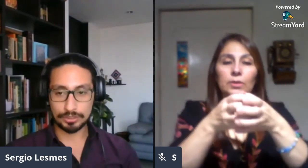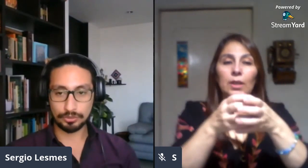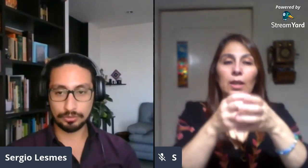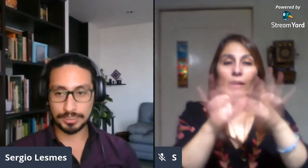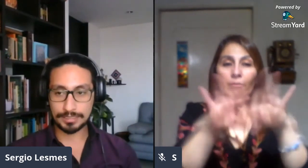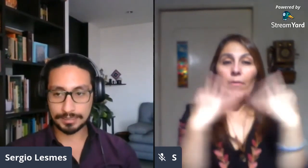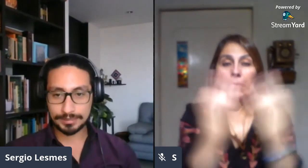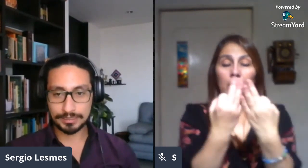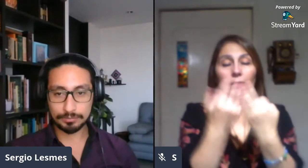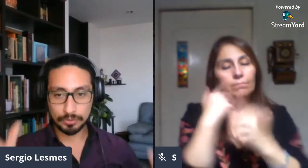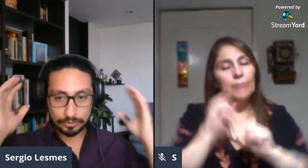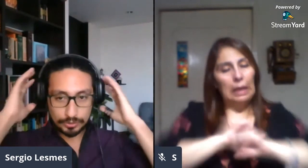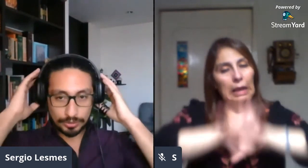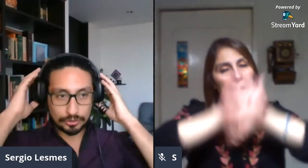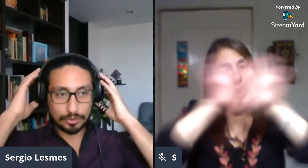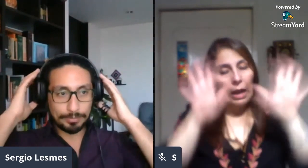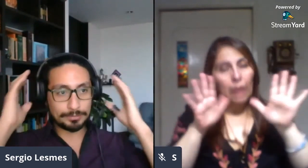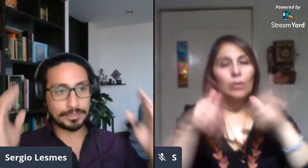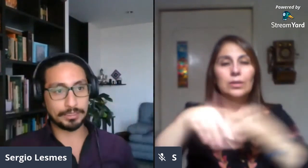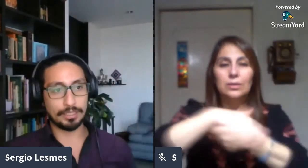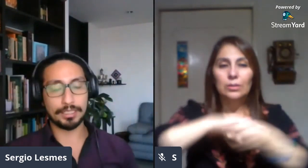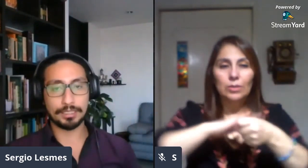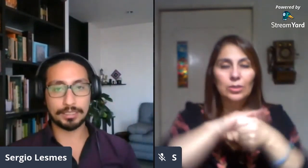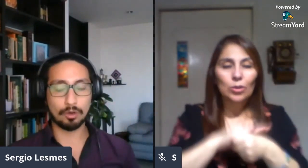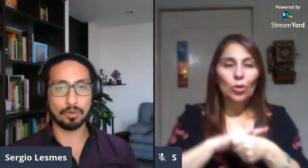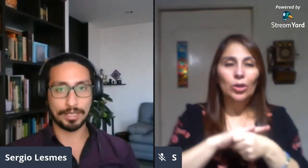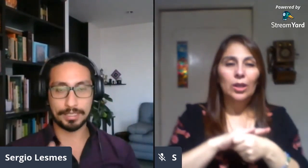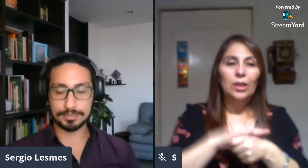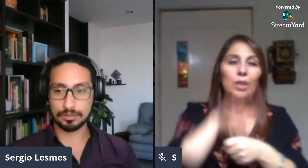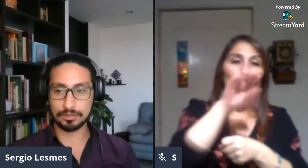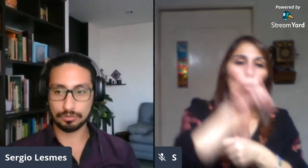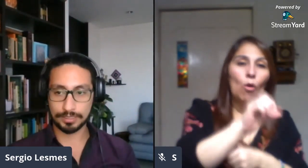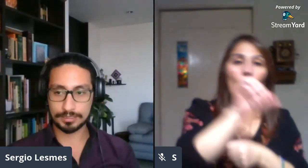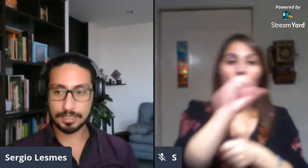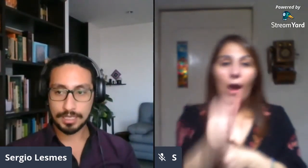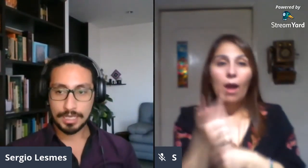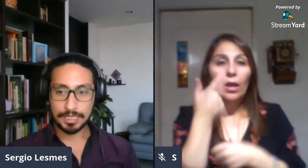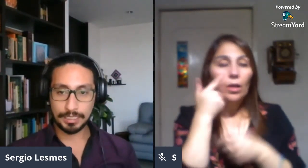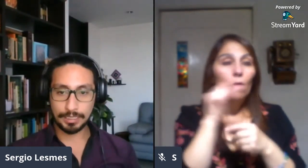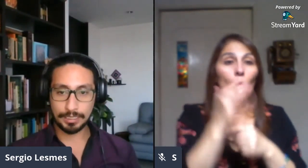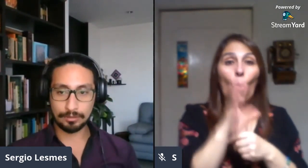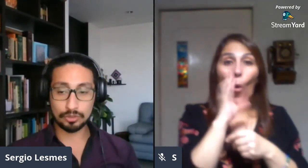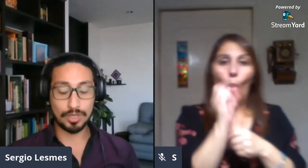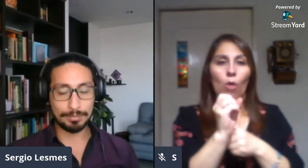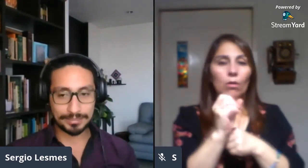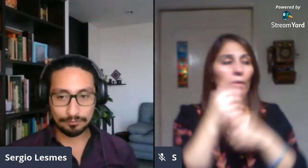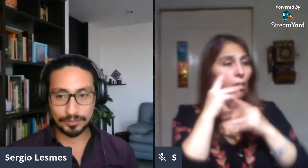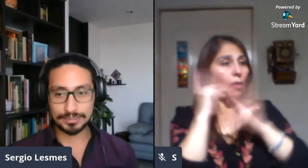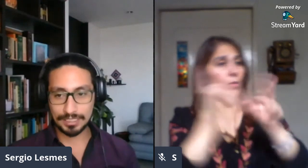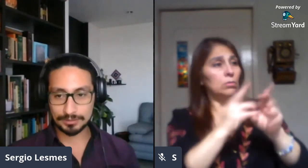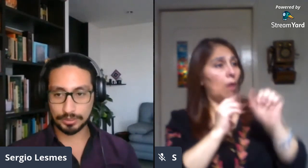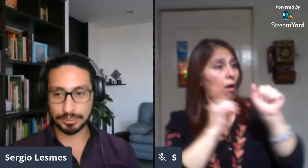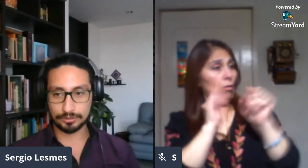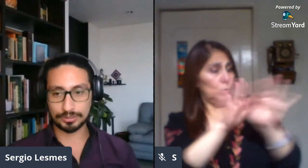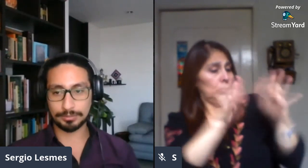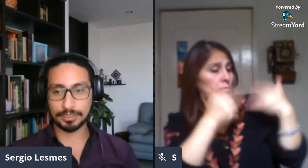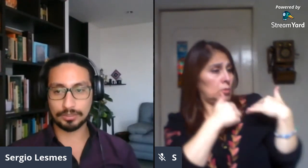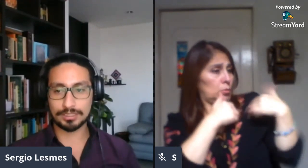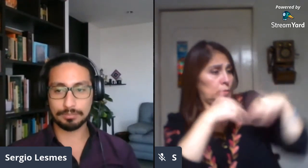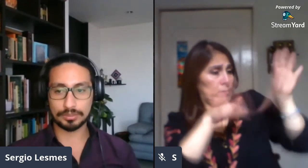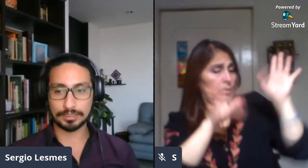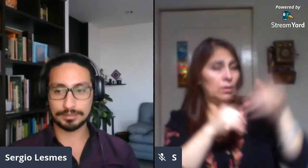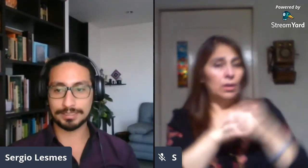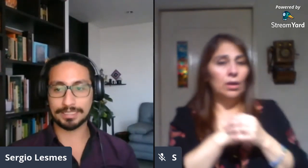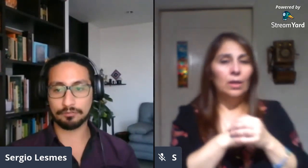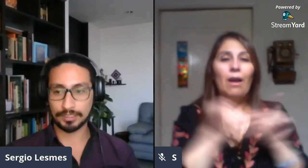la situación y el sexismo, sobre todo en perspectiva de cómo la ejercen los hombres, no solamente afecta a las mujeres. Yo también